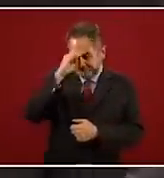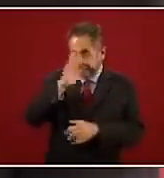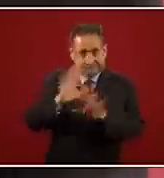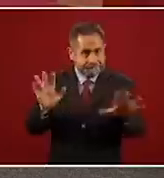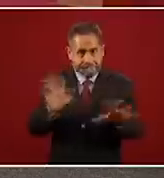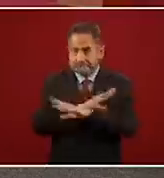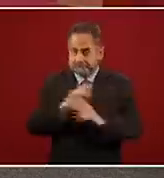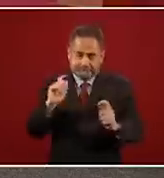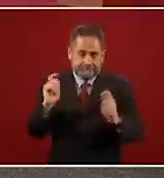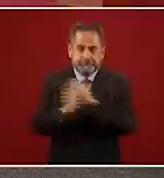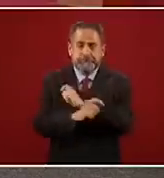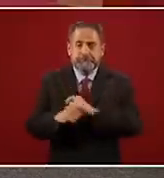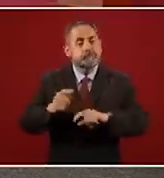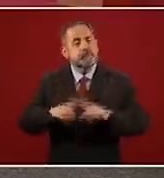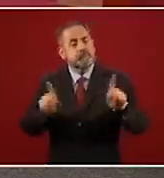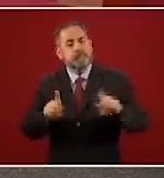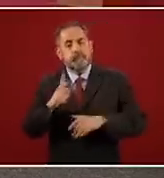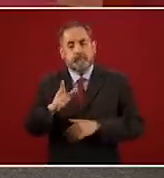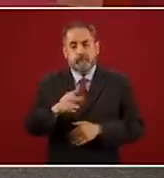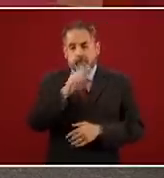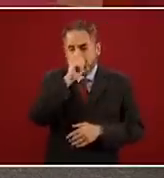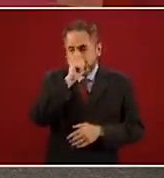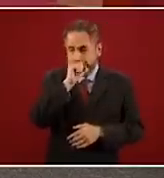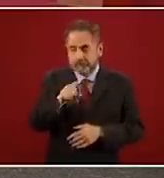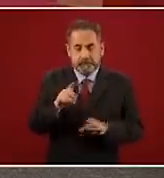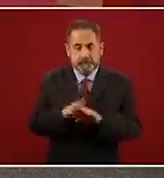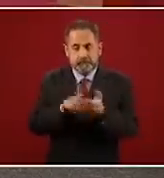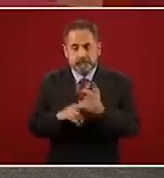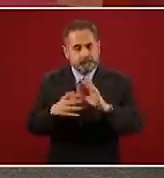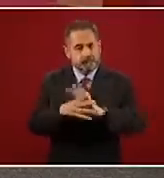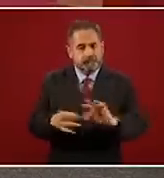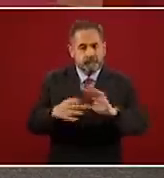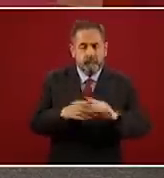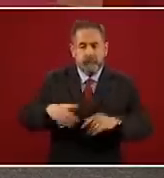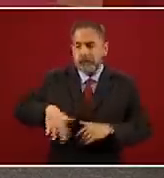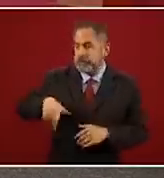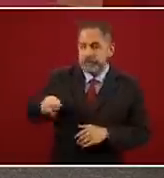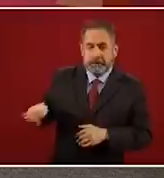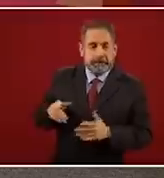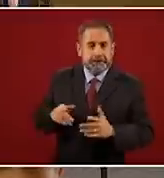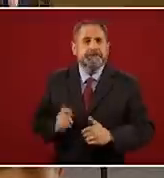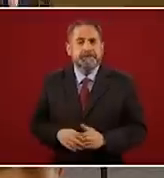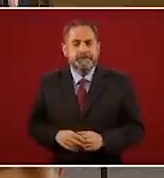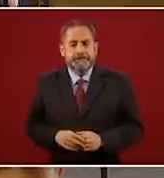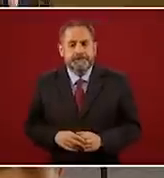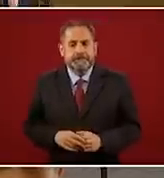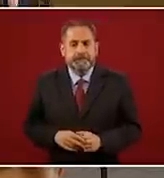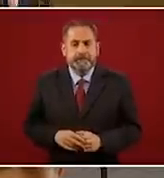cambiado, pero también, como aquí lo menciona Octavio,